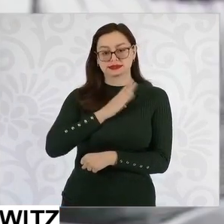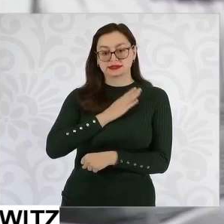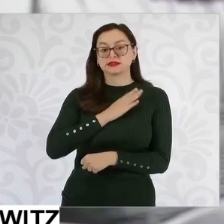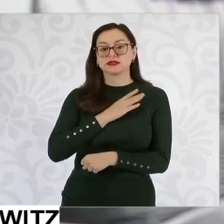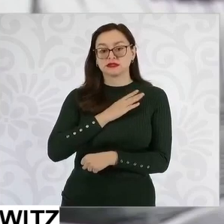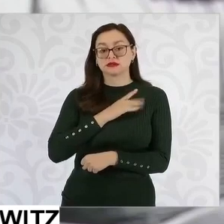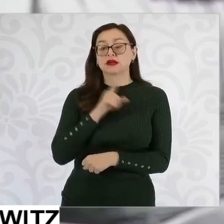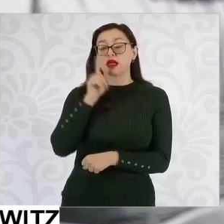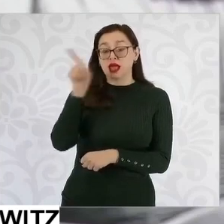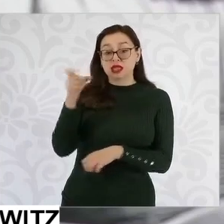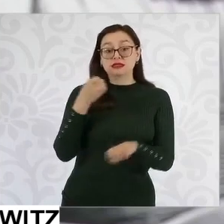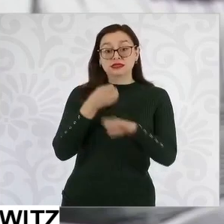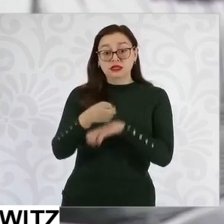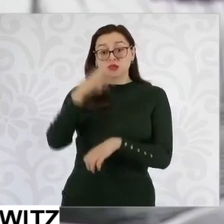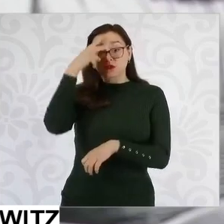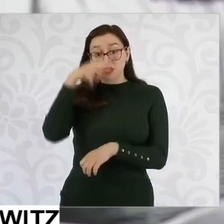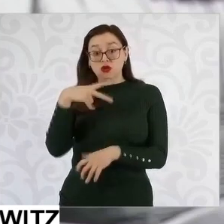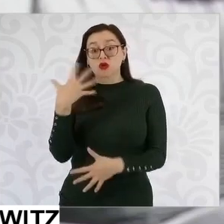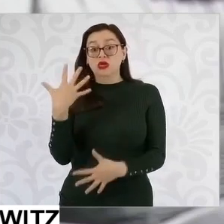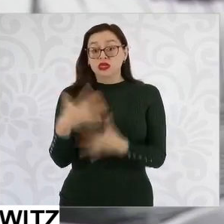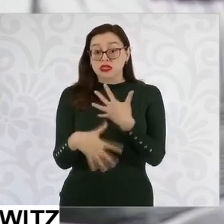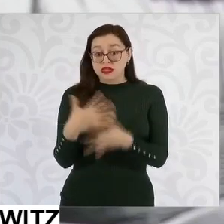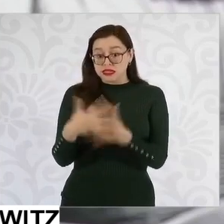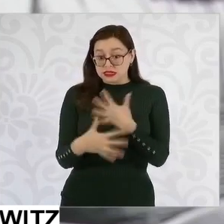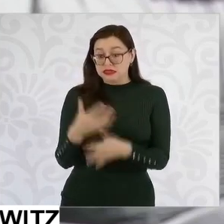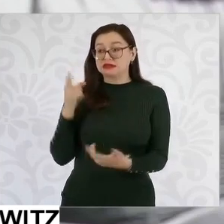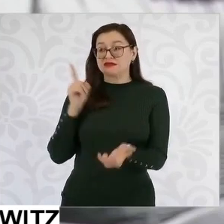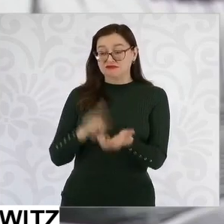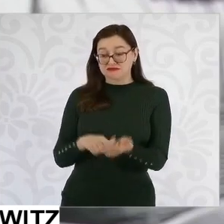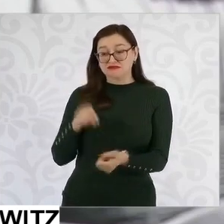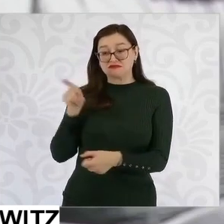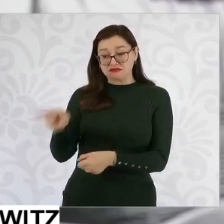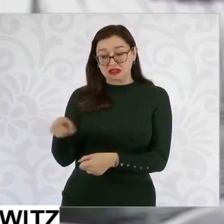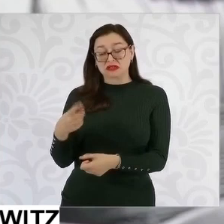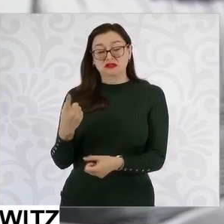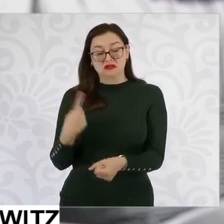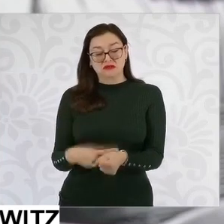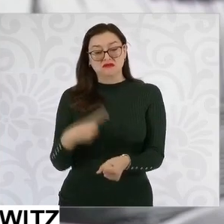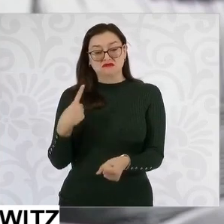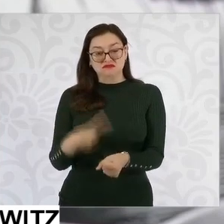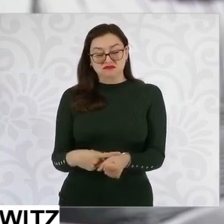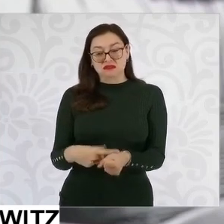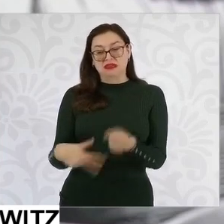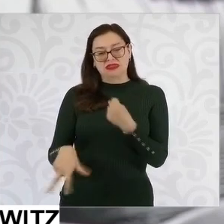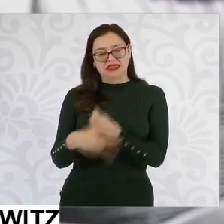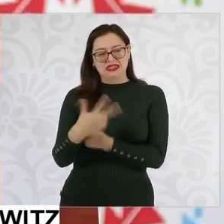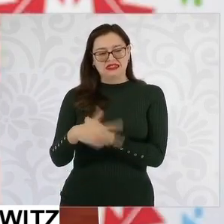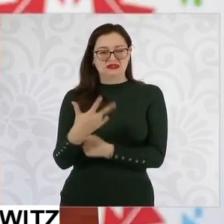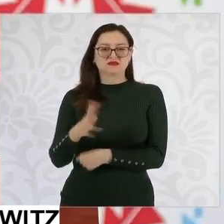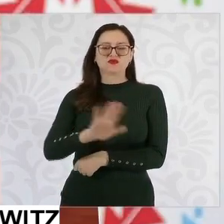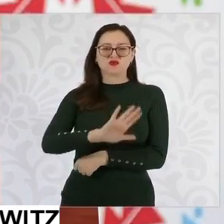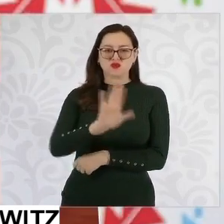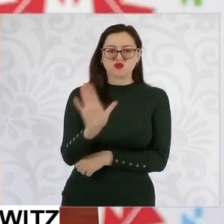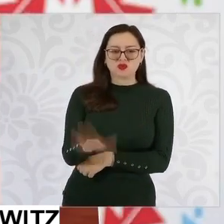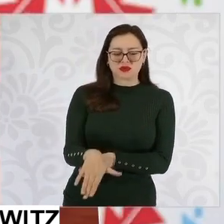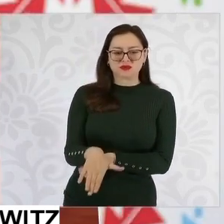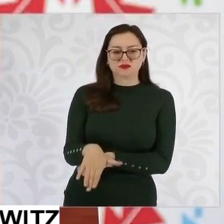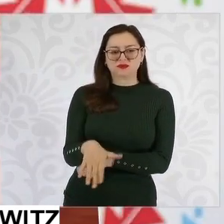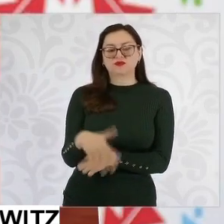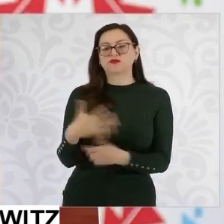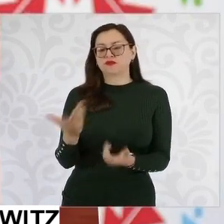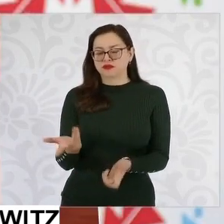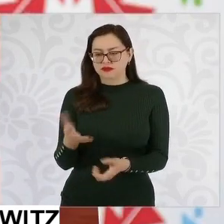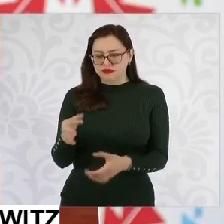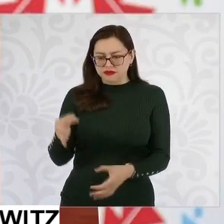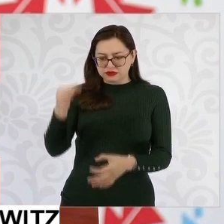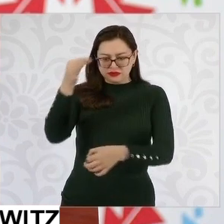en el Estado de México tenían Klebsiella oxytoca y fallecieron 13 de ellos y se encontró en 2 bolsas